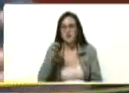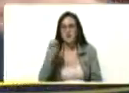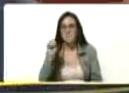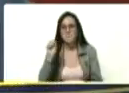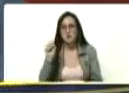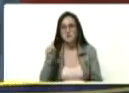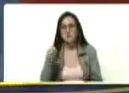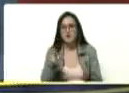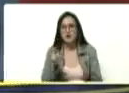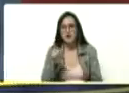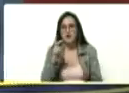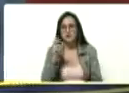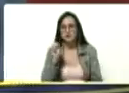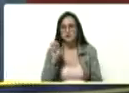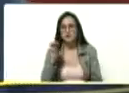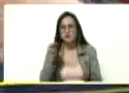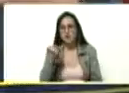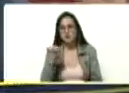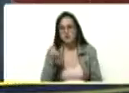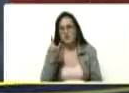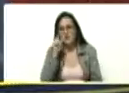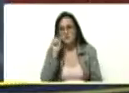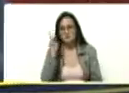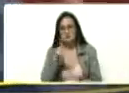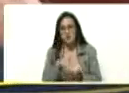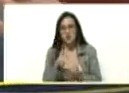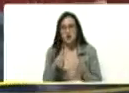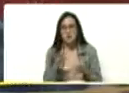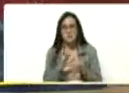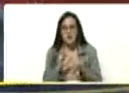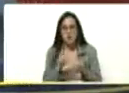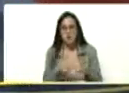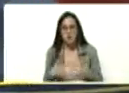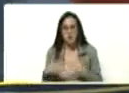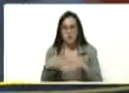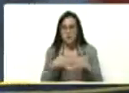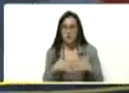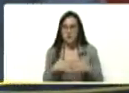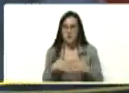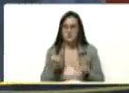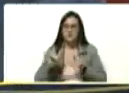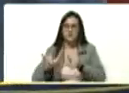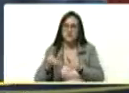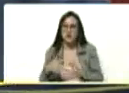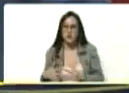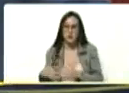Porque Somoza visitaba los Estados Unidos, era amigo de los Estados Unidos, era armado por los Estados Unidos.